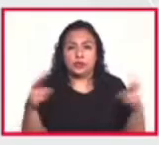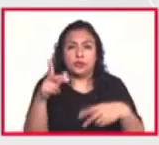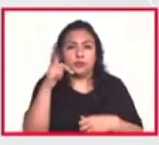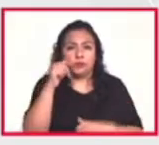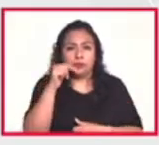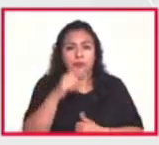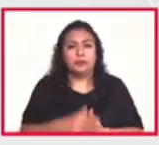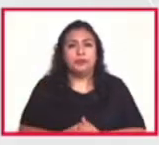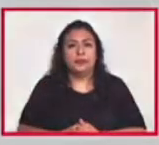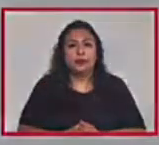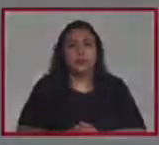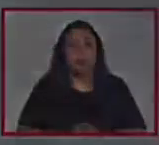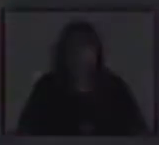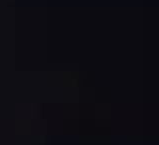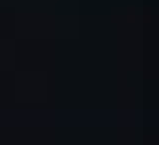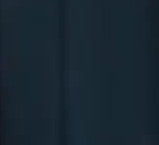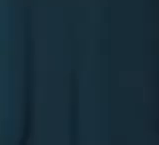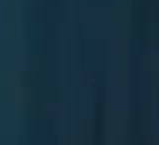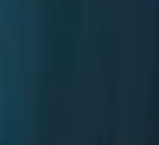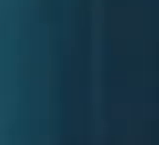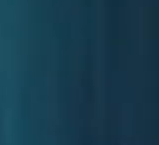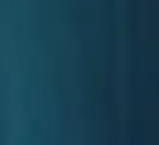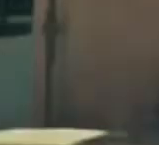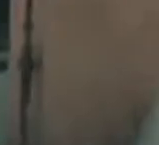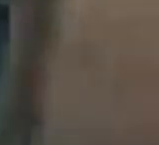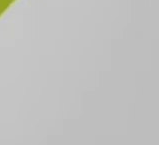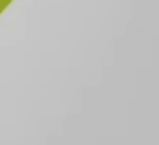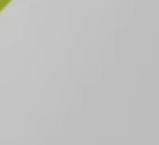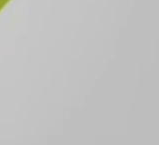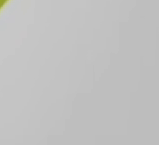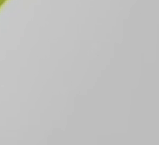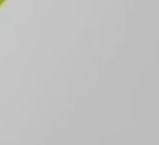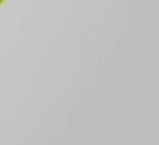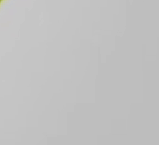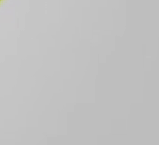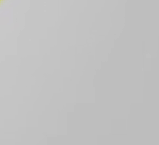Gracias, amigos. A morirme de amor y